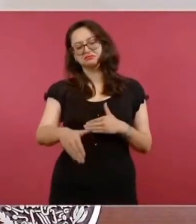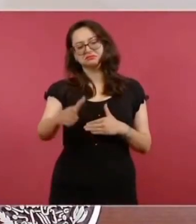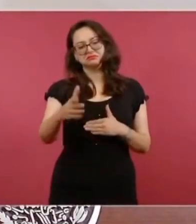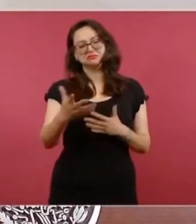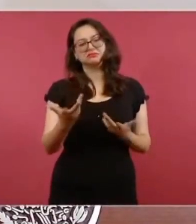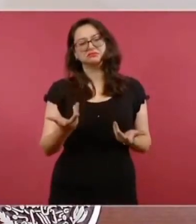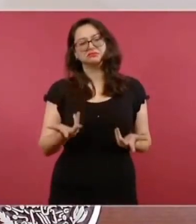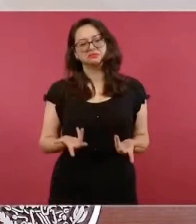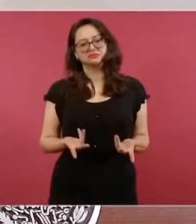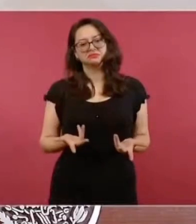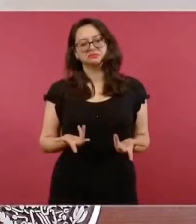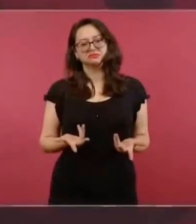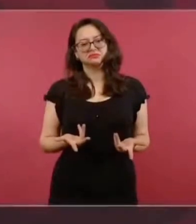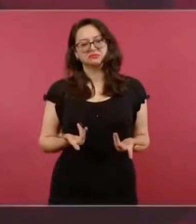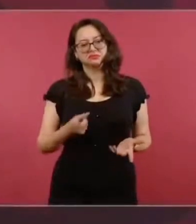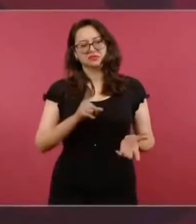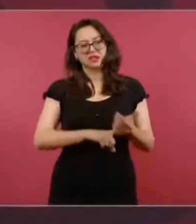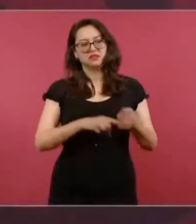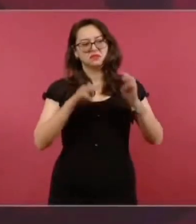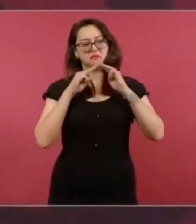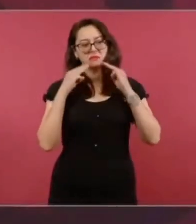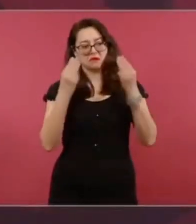Llegó el poder mafioso.